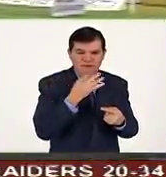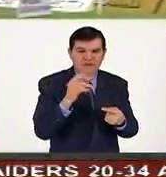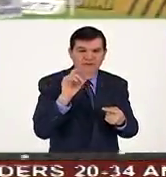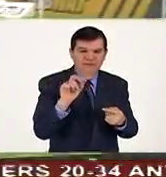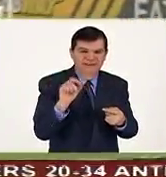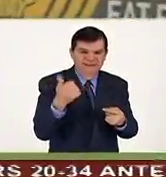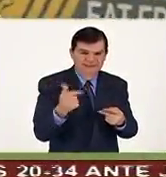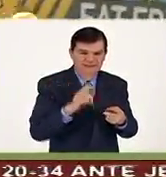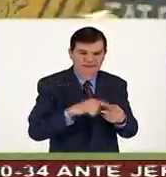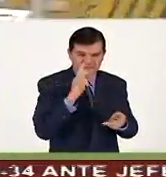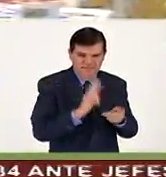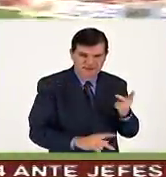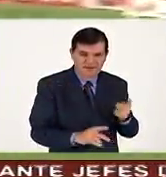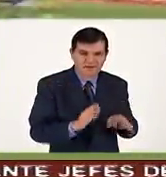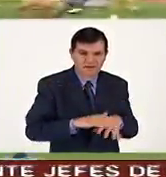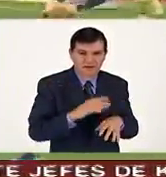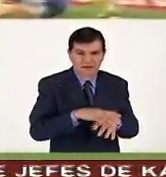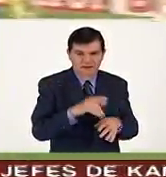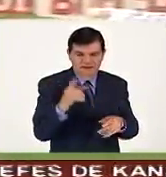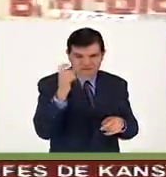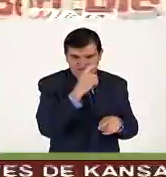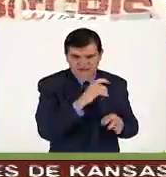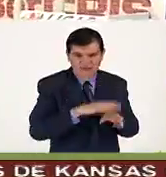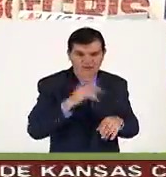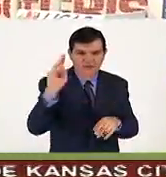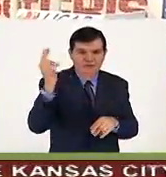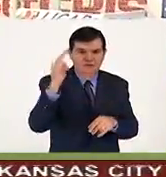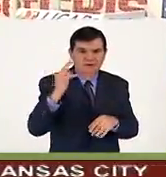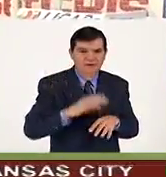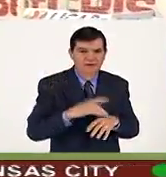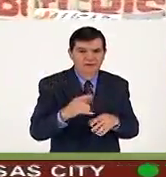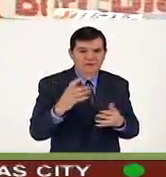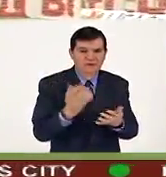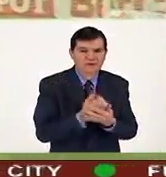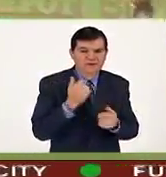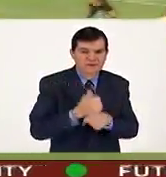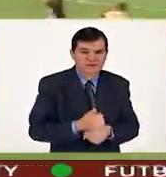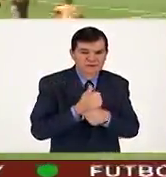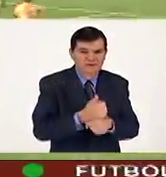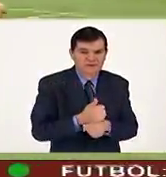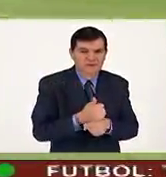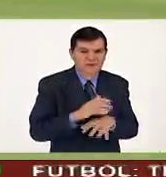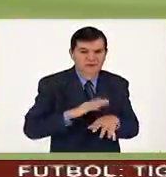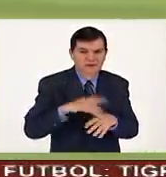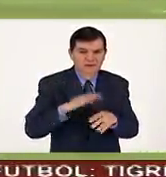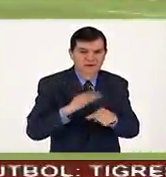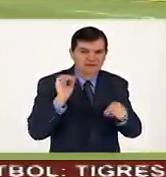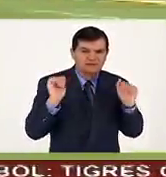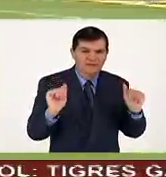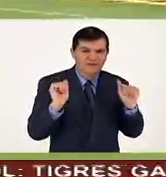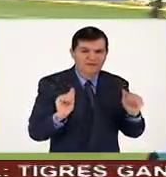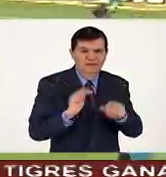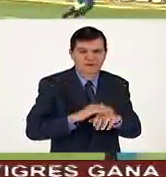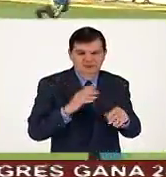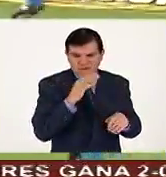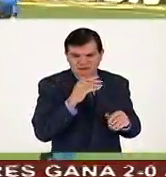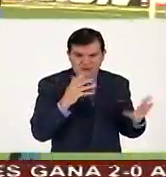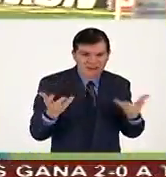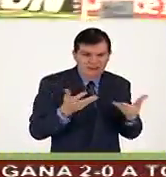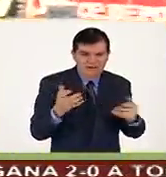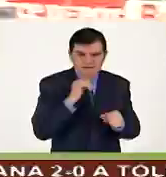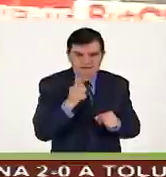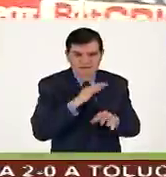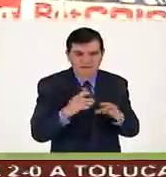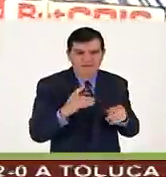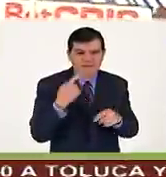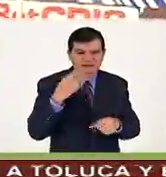26 de la primera mitad, estaban complicando al equipo universitario, que estaba sufriendo muchísimo en sector defensivo y al ataque no generaban